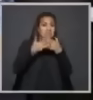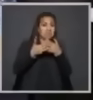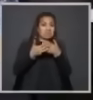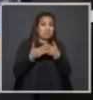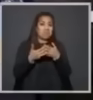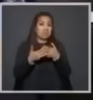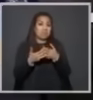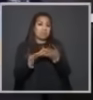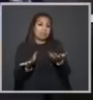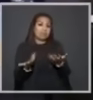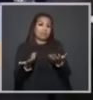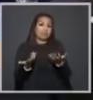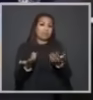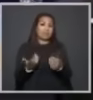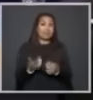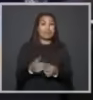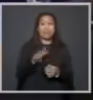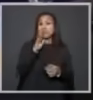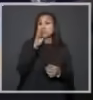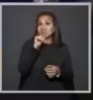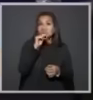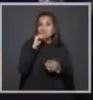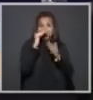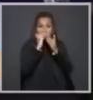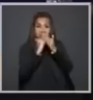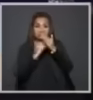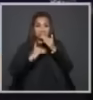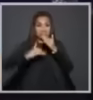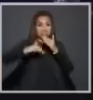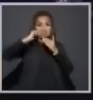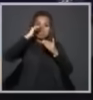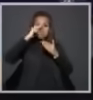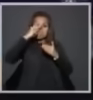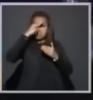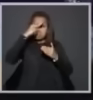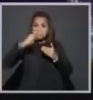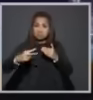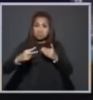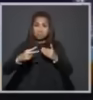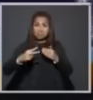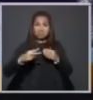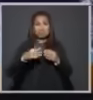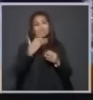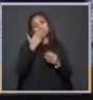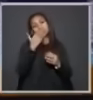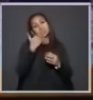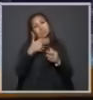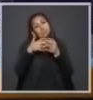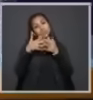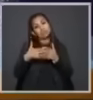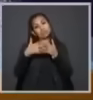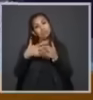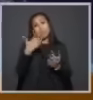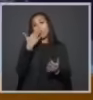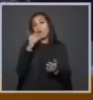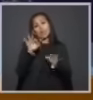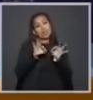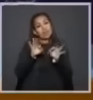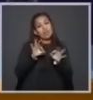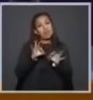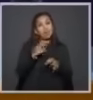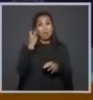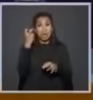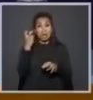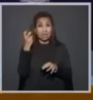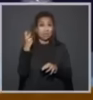país sin producción. Si no hay producción, no hay empleo, no hay bienestar. Eso no les ha